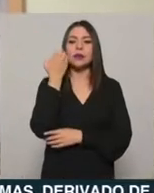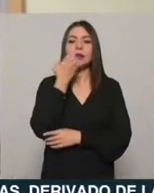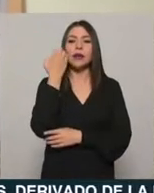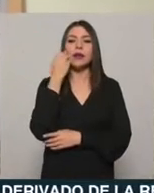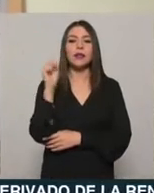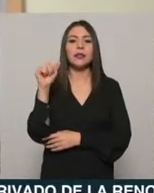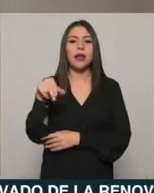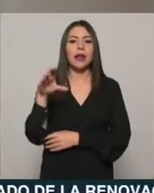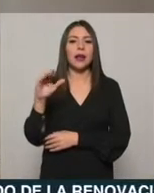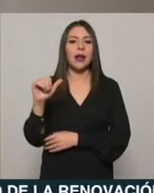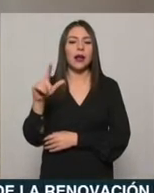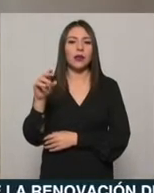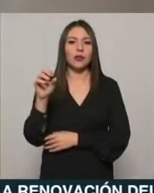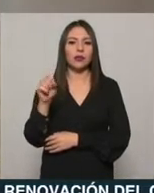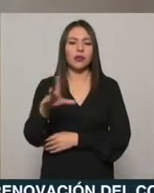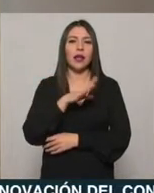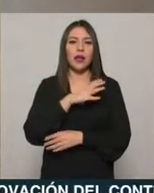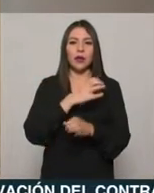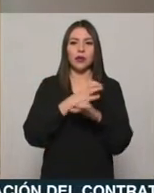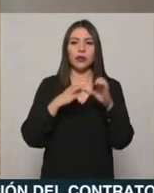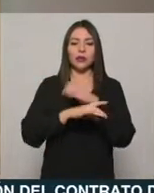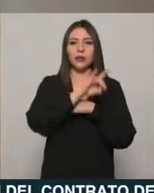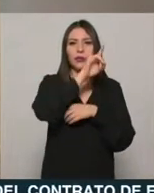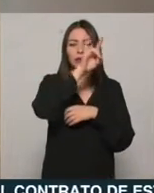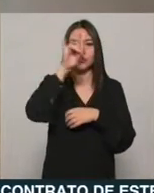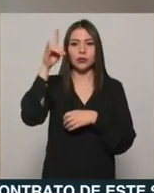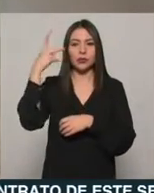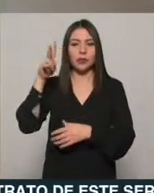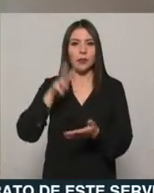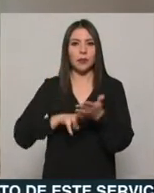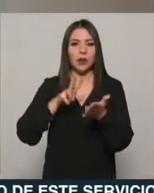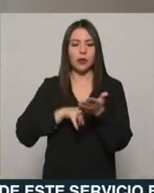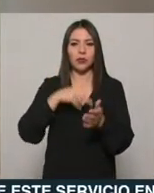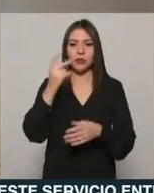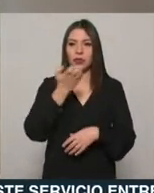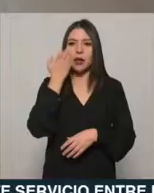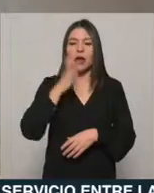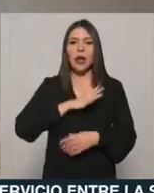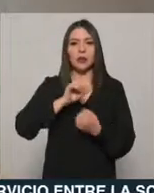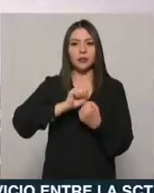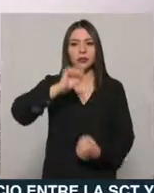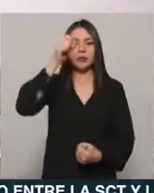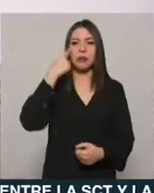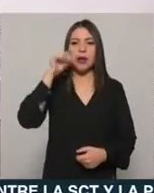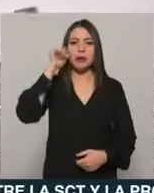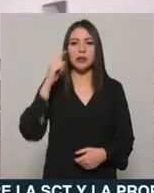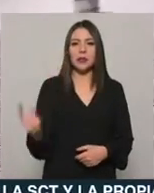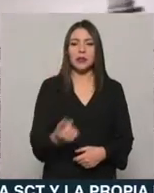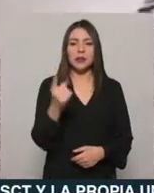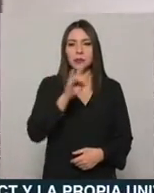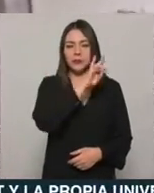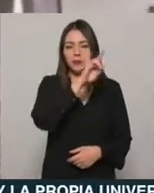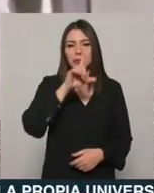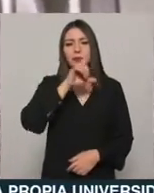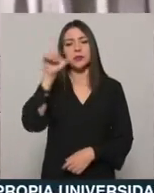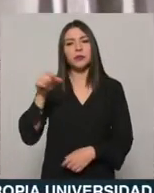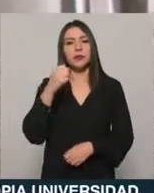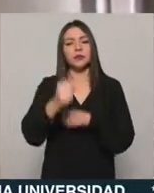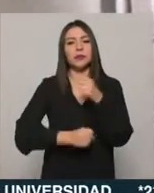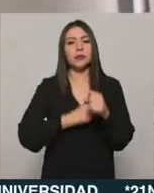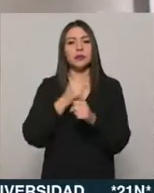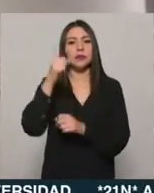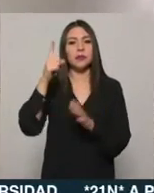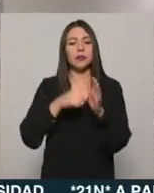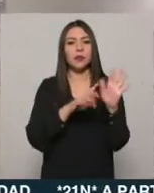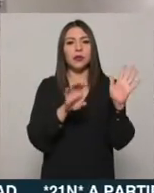donde se conservan las colecciones pertenecientes a esta academia y se mantienen como exposiciones permanentes. Y en el año de 1994 recibe